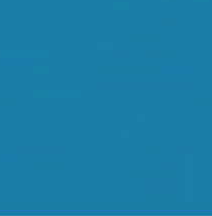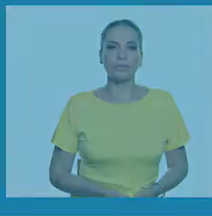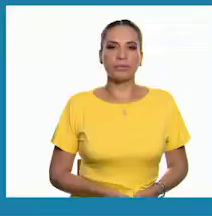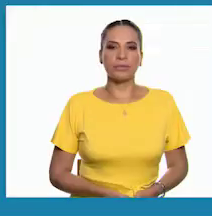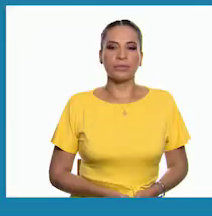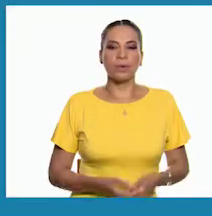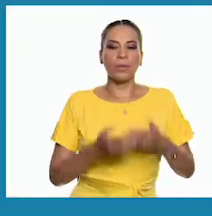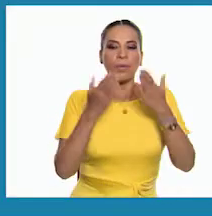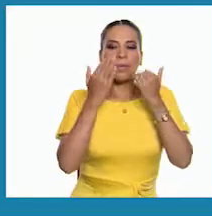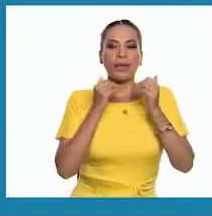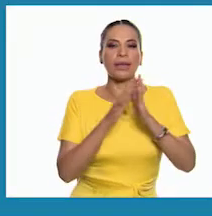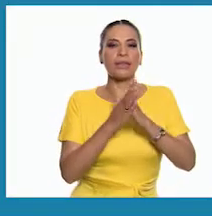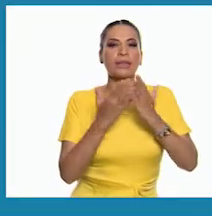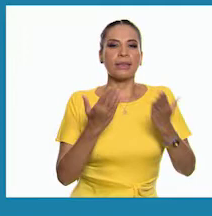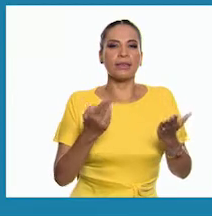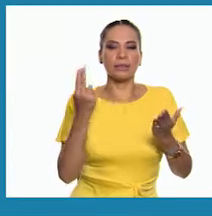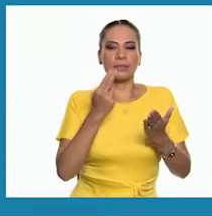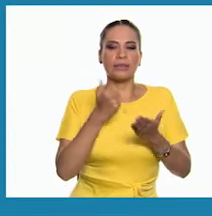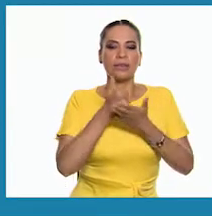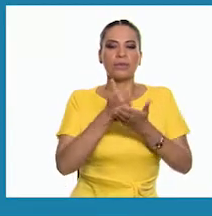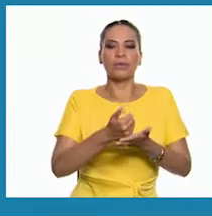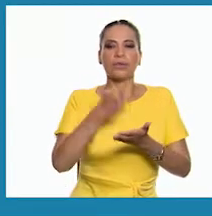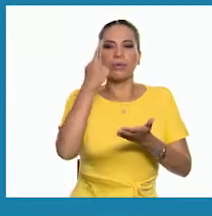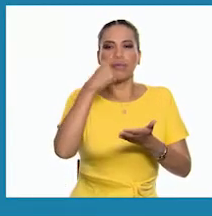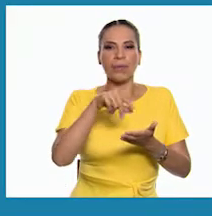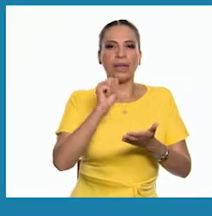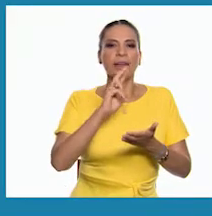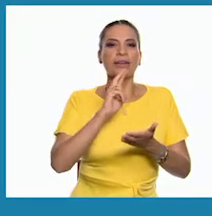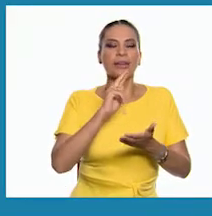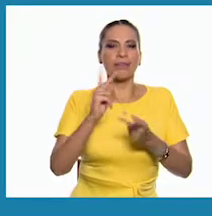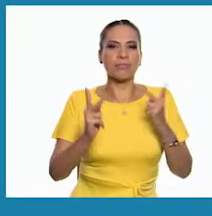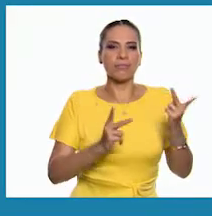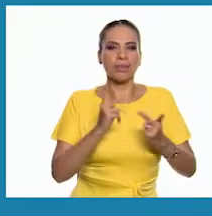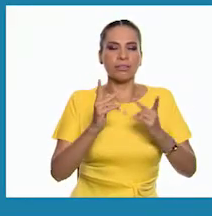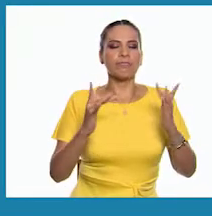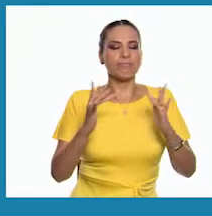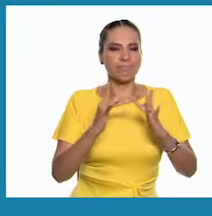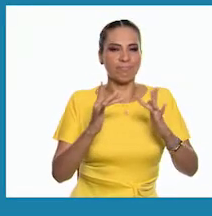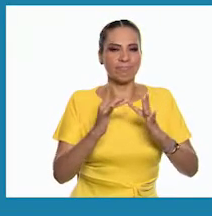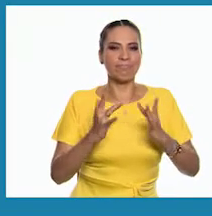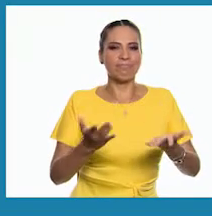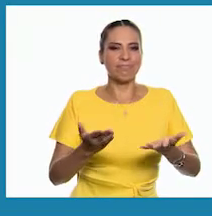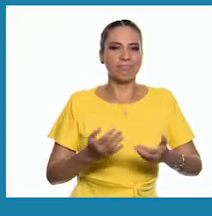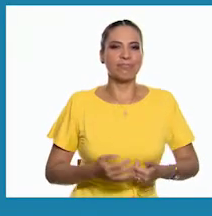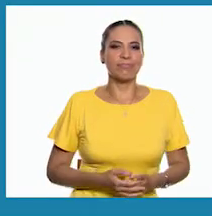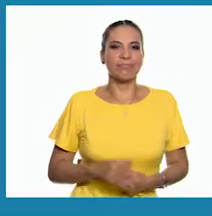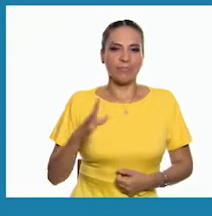Si no tienes el libro de texto o necesitas ayuda para responder las preguntas, contáctanos.